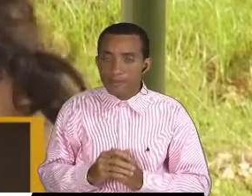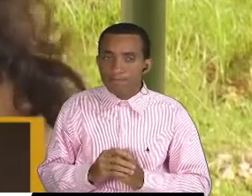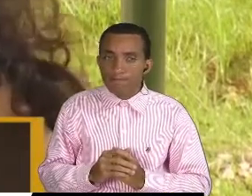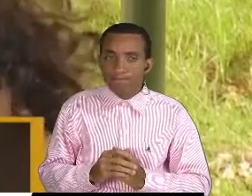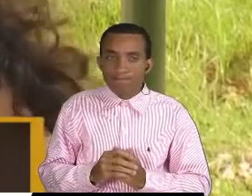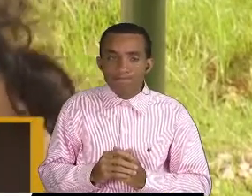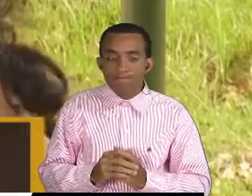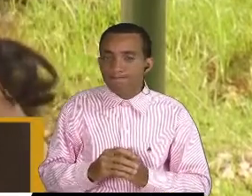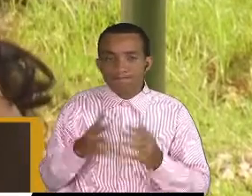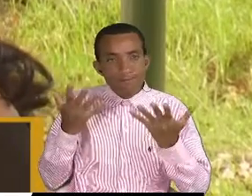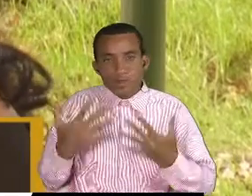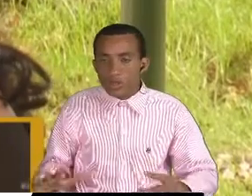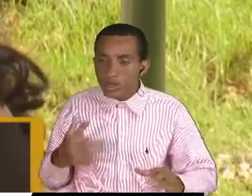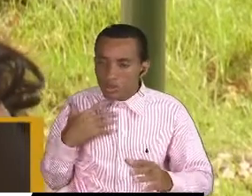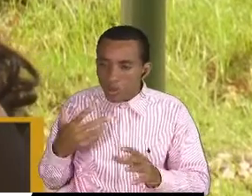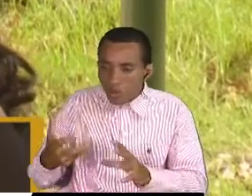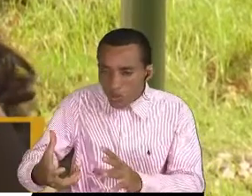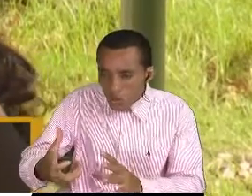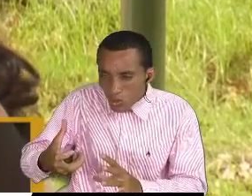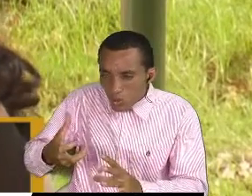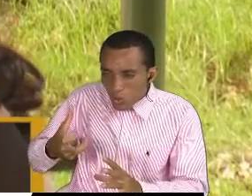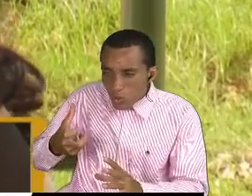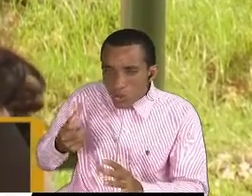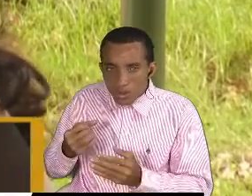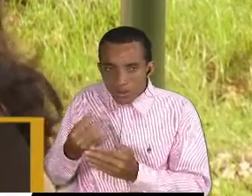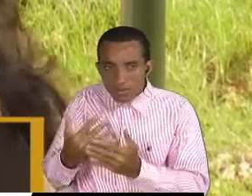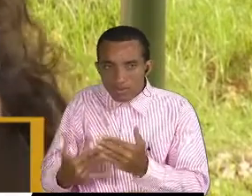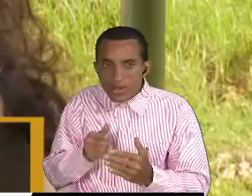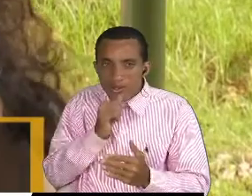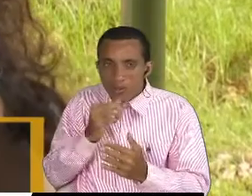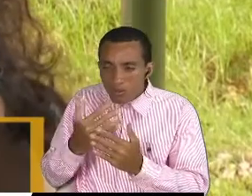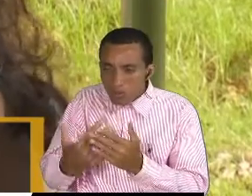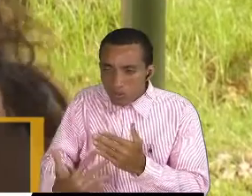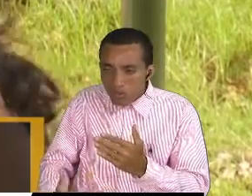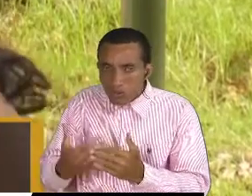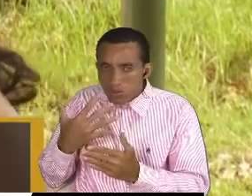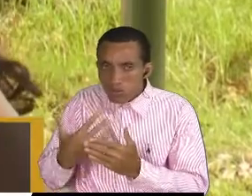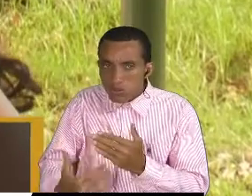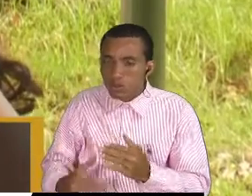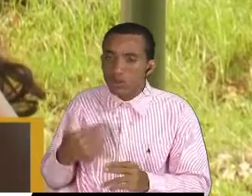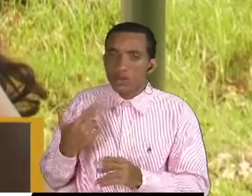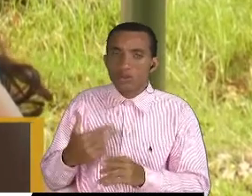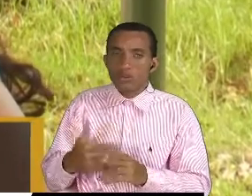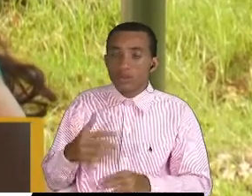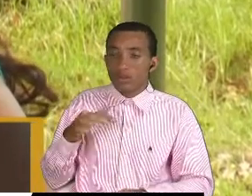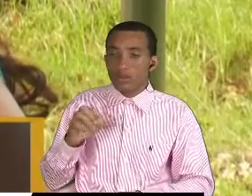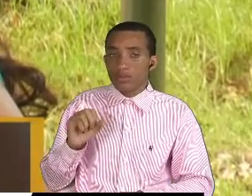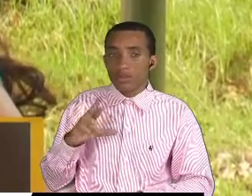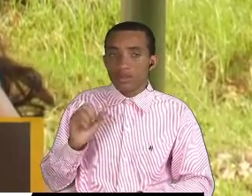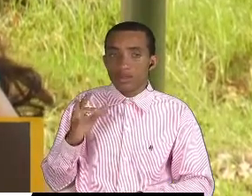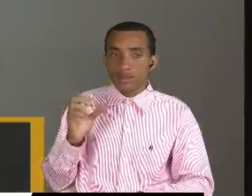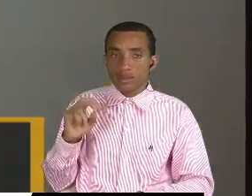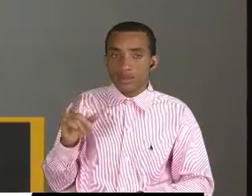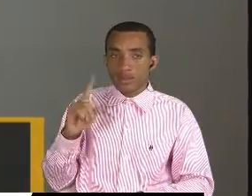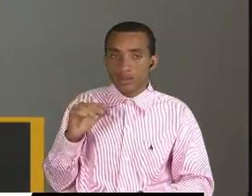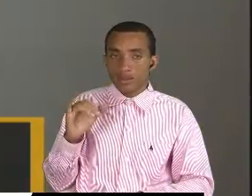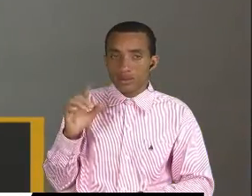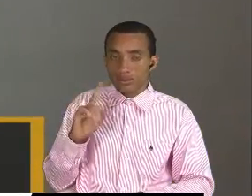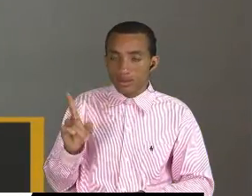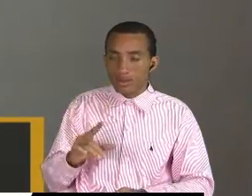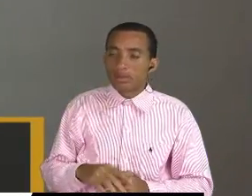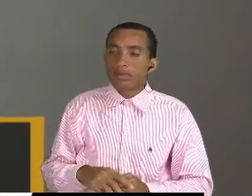permita extraer ese líquido del abdomen. Ese procedimiento se llama paracentesis de urgencia que le ordenaron, terapéutica. A pesar de